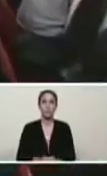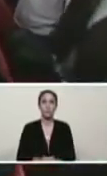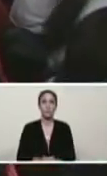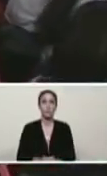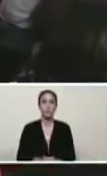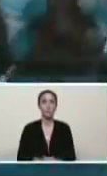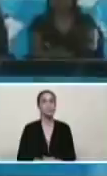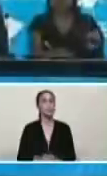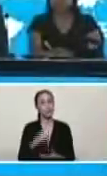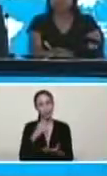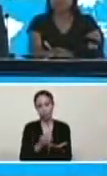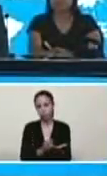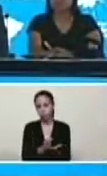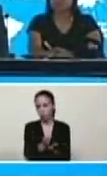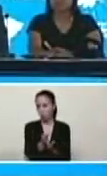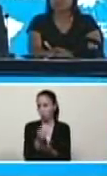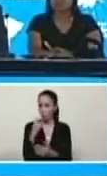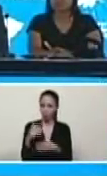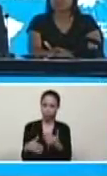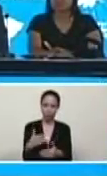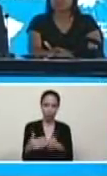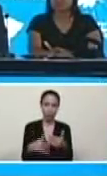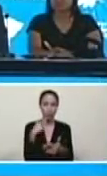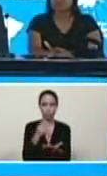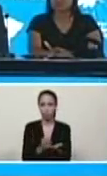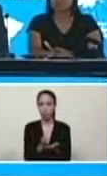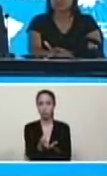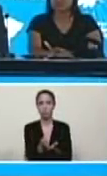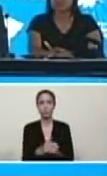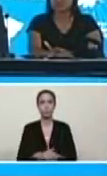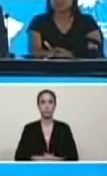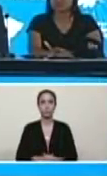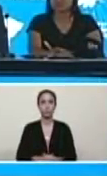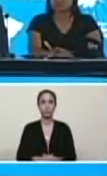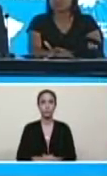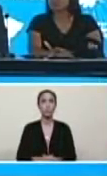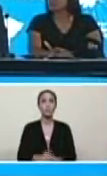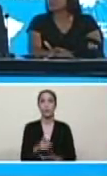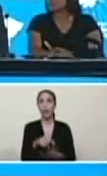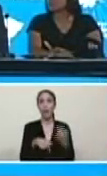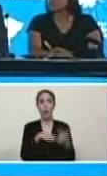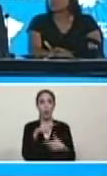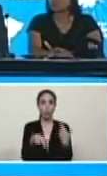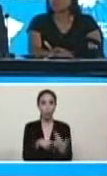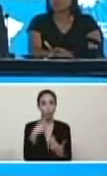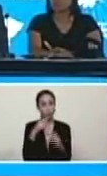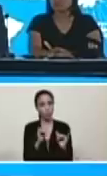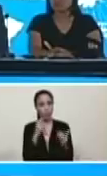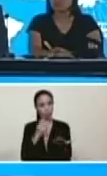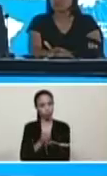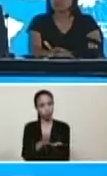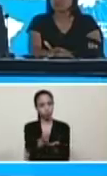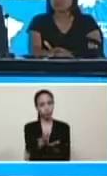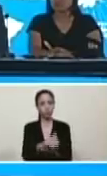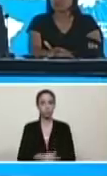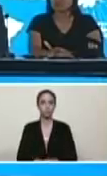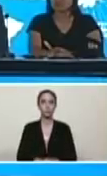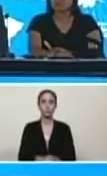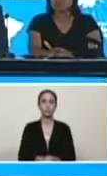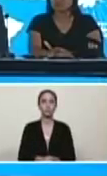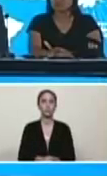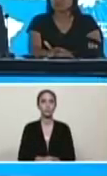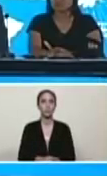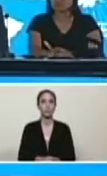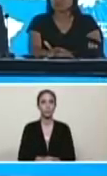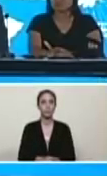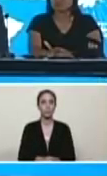Mantener el rumbo permanente, ¿no? Permanente de la revolución socialista. Solo